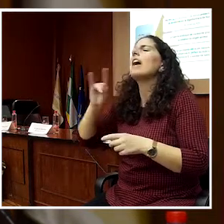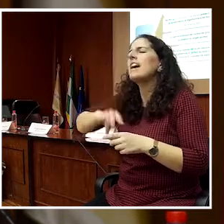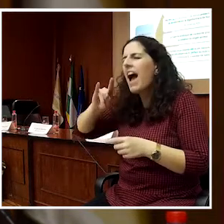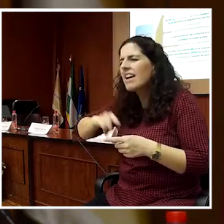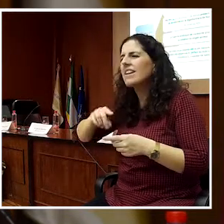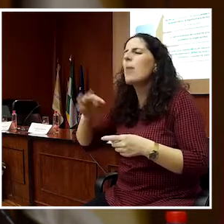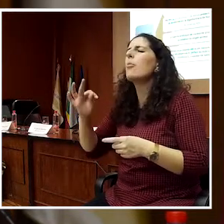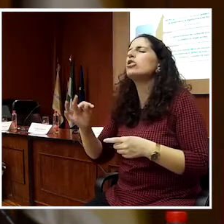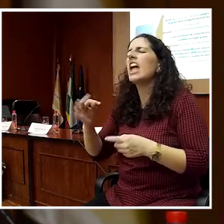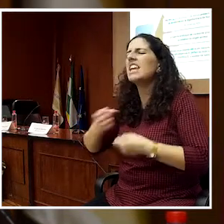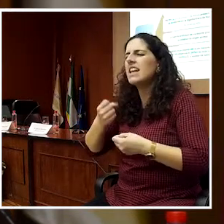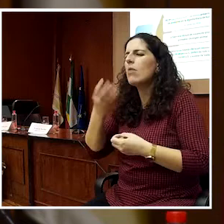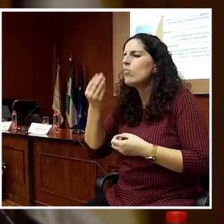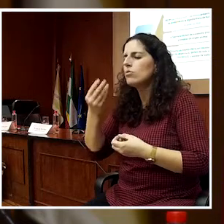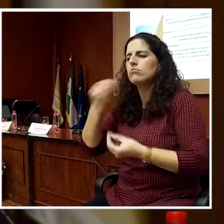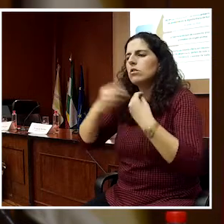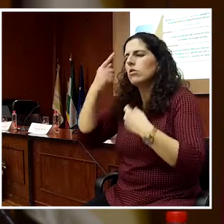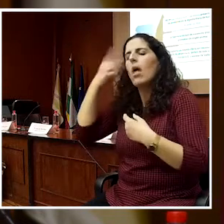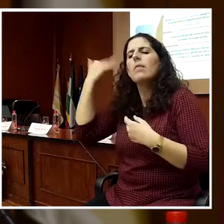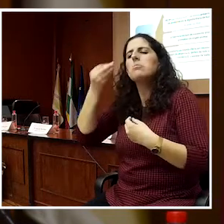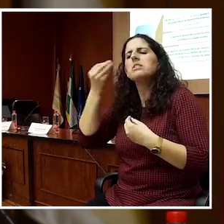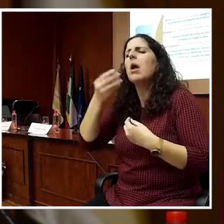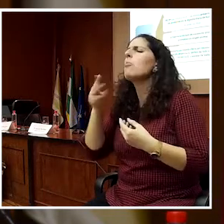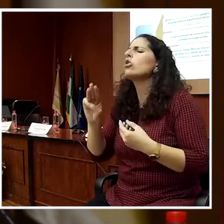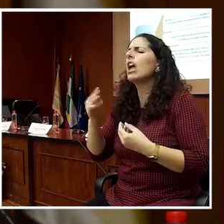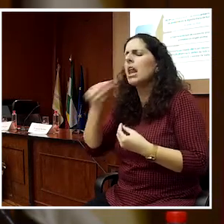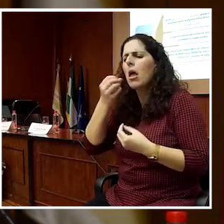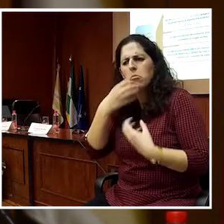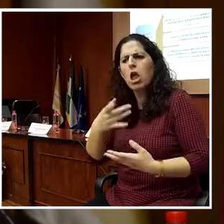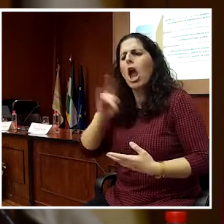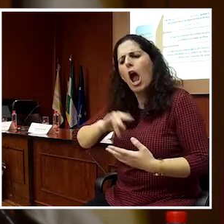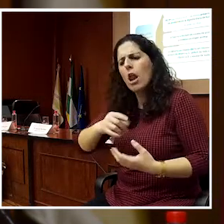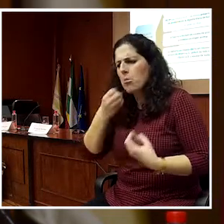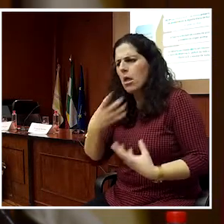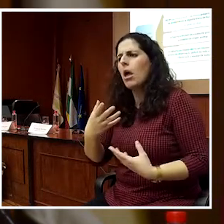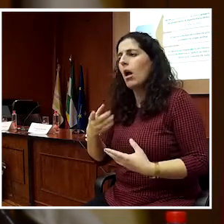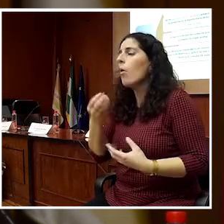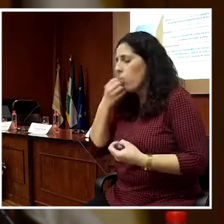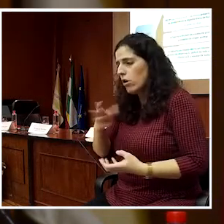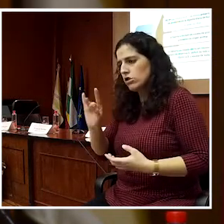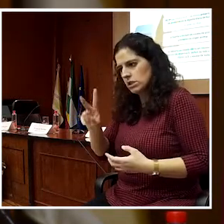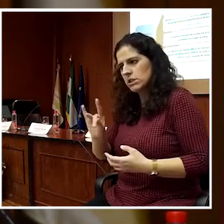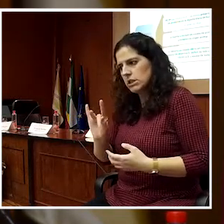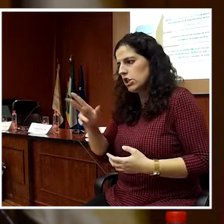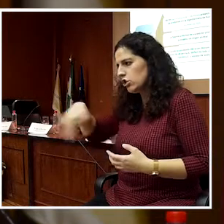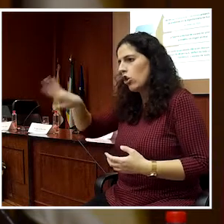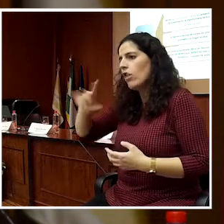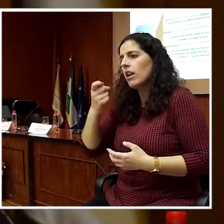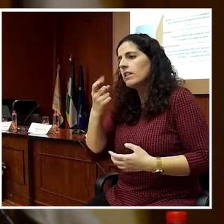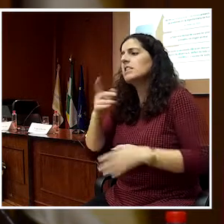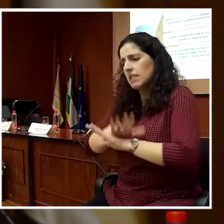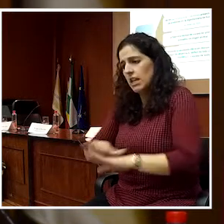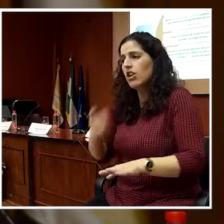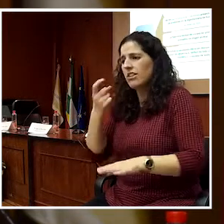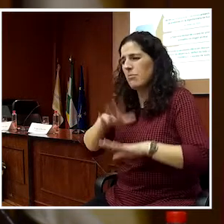Hasta ahora todos hemos pensado que la ingesta de proteínas era muy saludable y efectivamente lo es, todos necesitamos proteínas y los niños